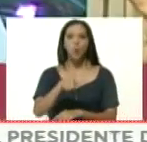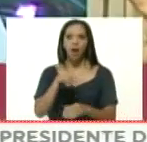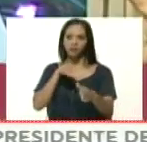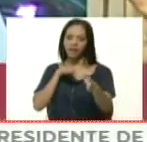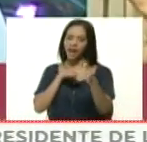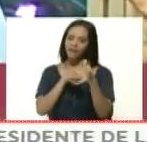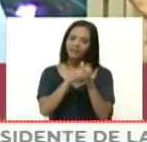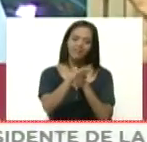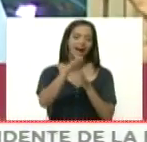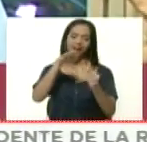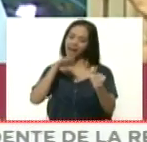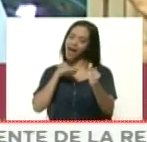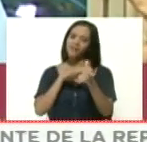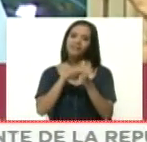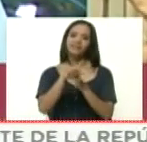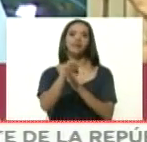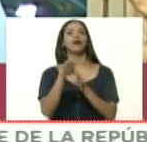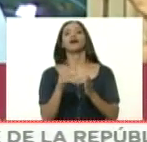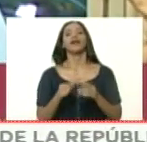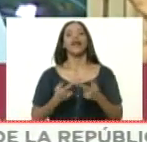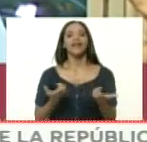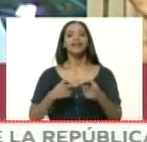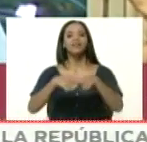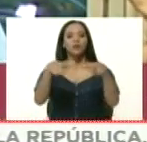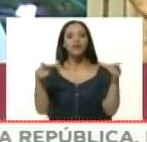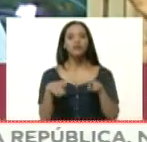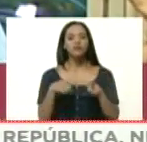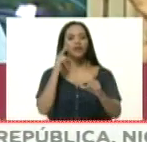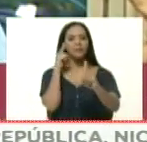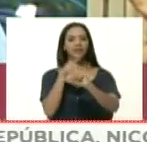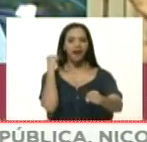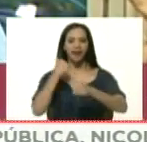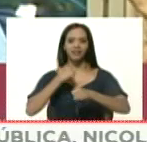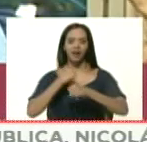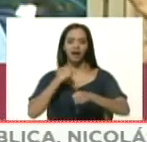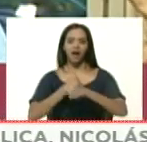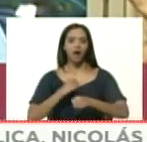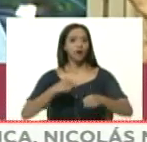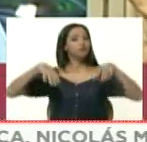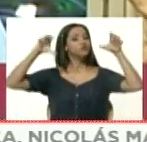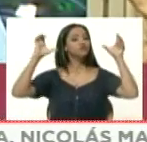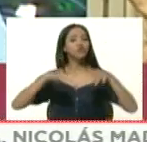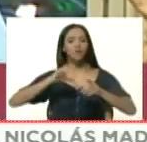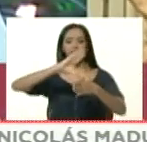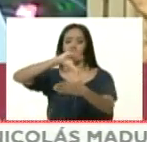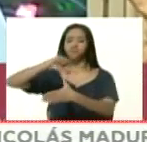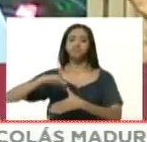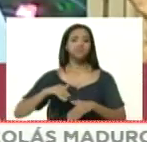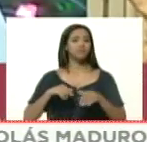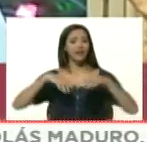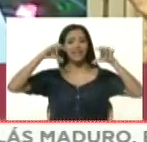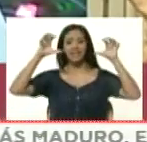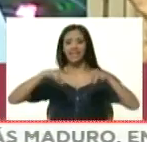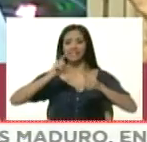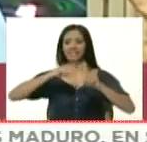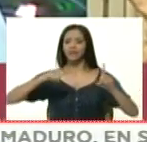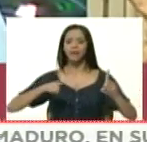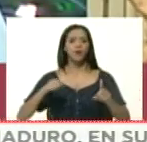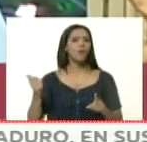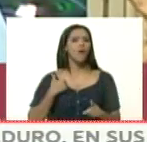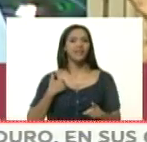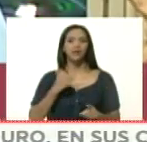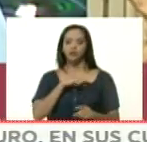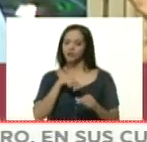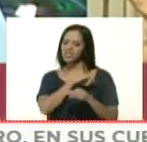avanzar, avanzar en el ritmo de las metas del trabajo. Llueva, truene o relampaguee, trabajar todos los